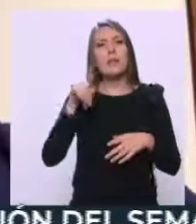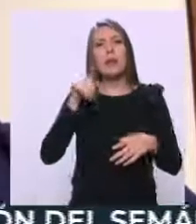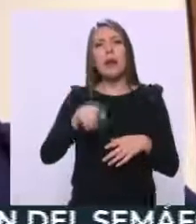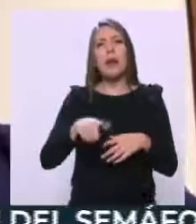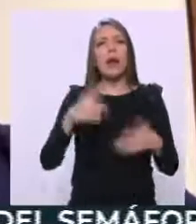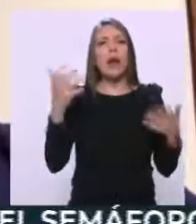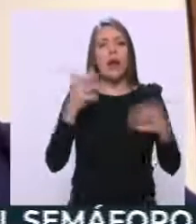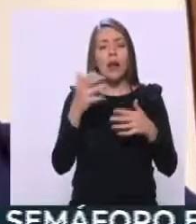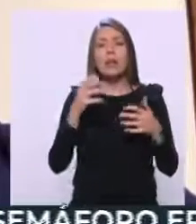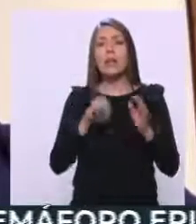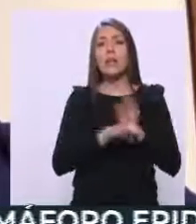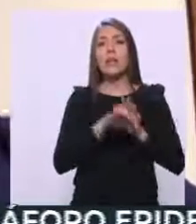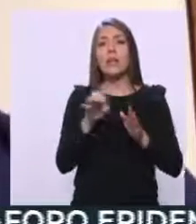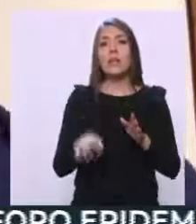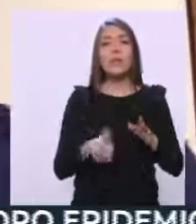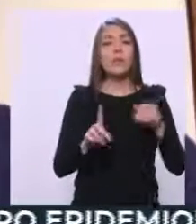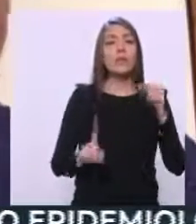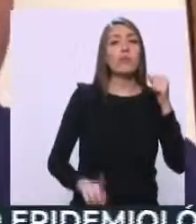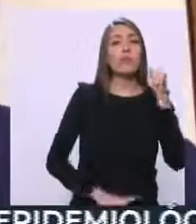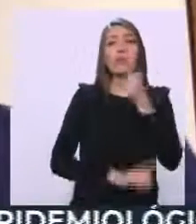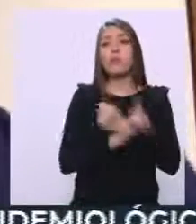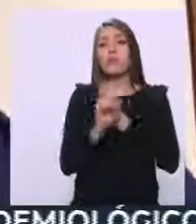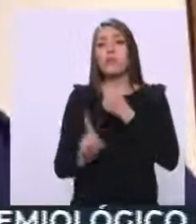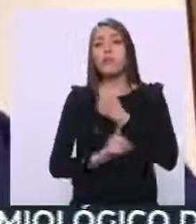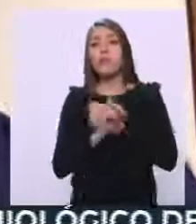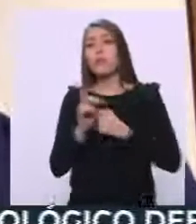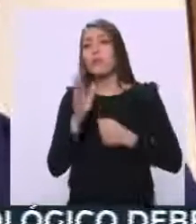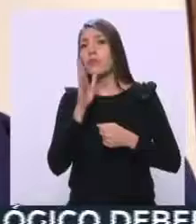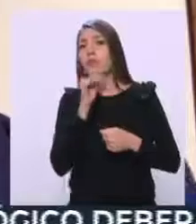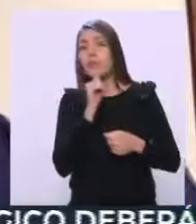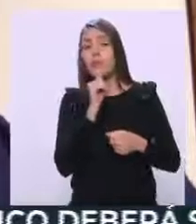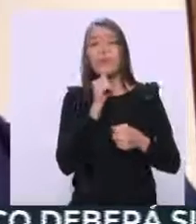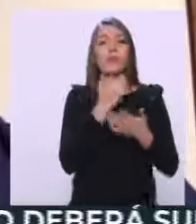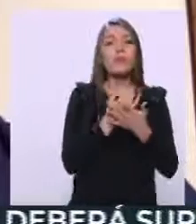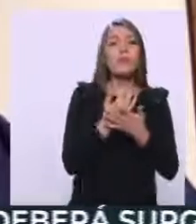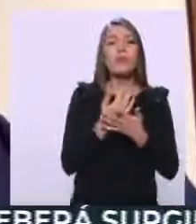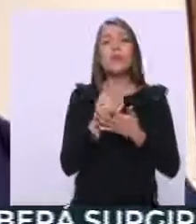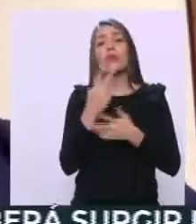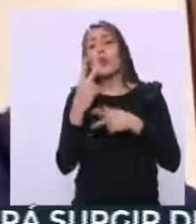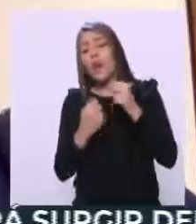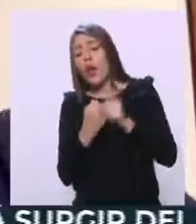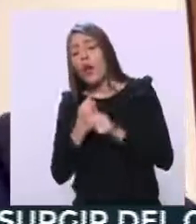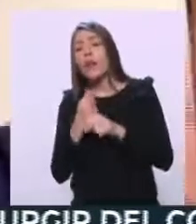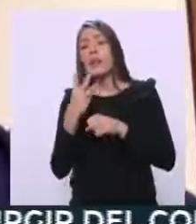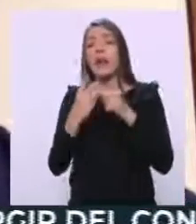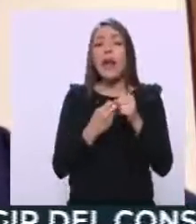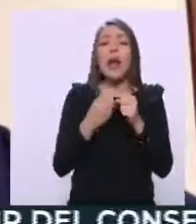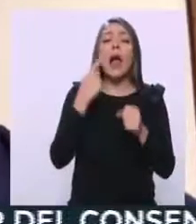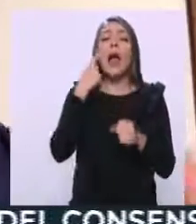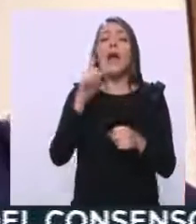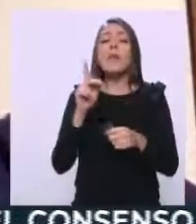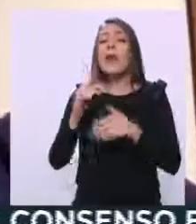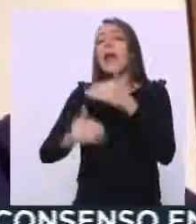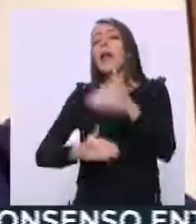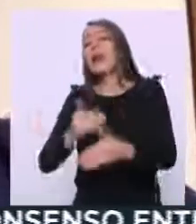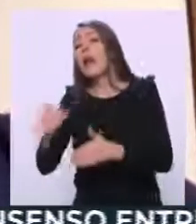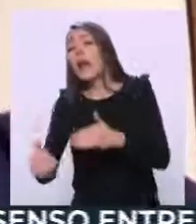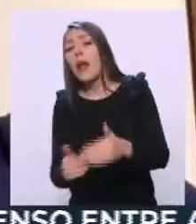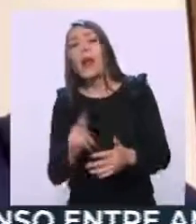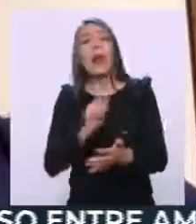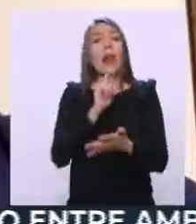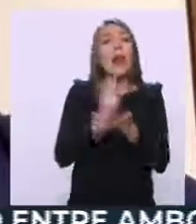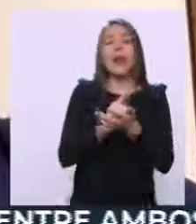inmediata problemáticas que no pueden aguantar 2-3 años y vamos a ver cómo procedemos y la ley, en